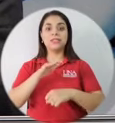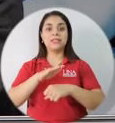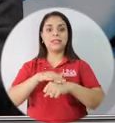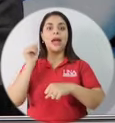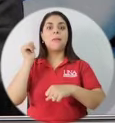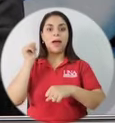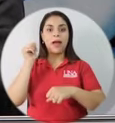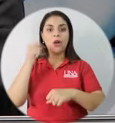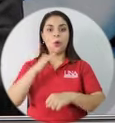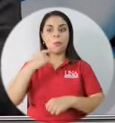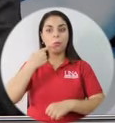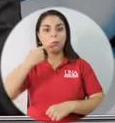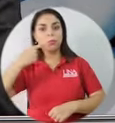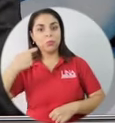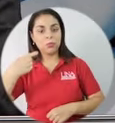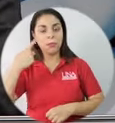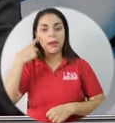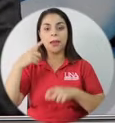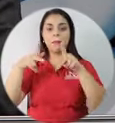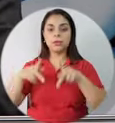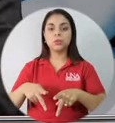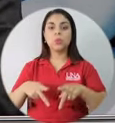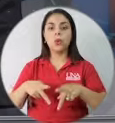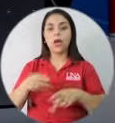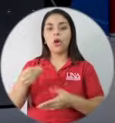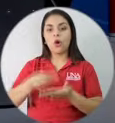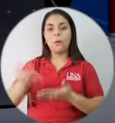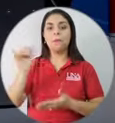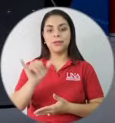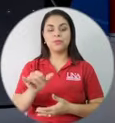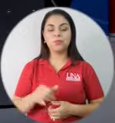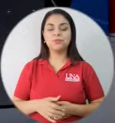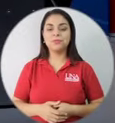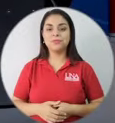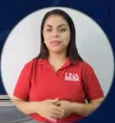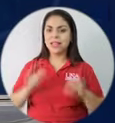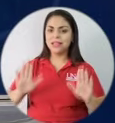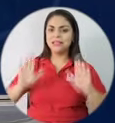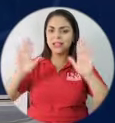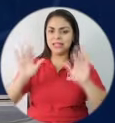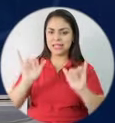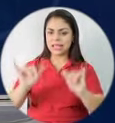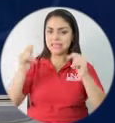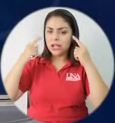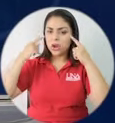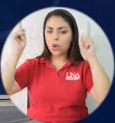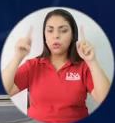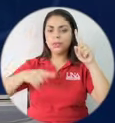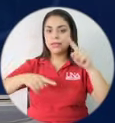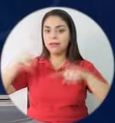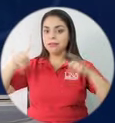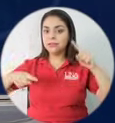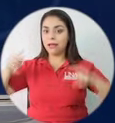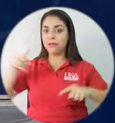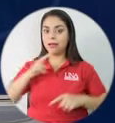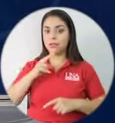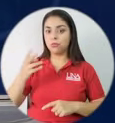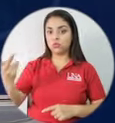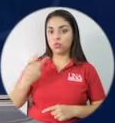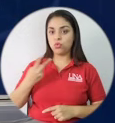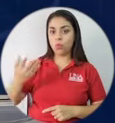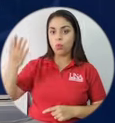que el consumidor realmente esté dispuesto a consumir este producto. Y excelente, o sea, un gran logro es esa diversificación, ¿verdad? Porque cuando usted